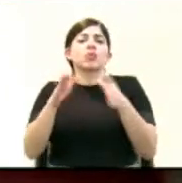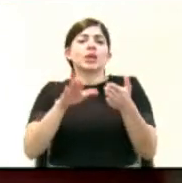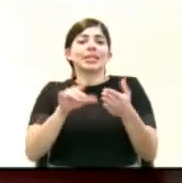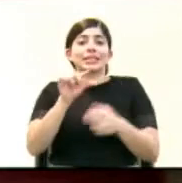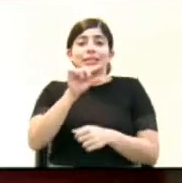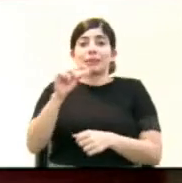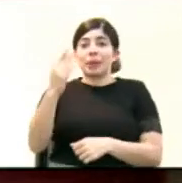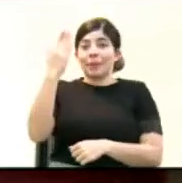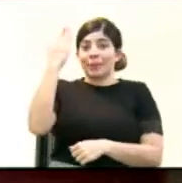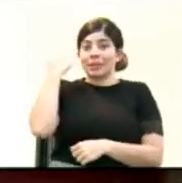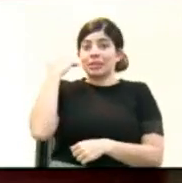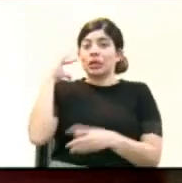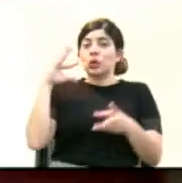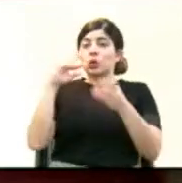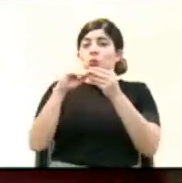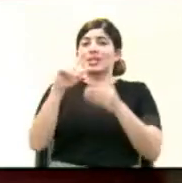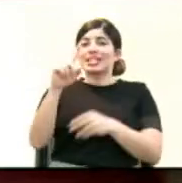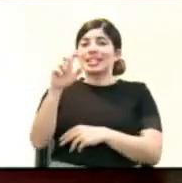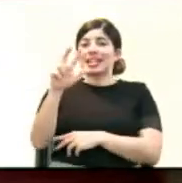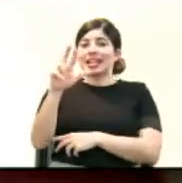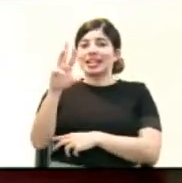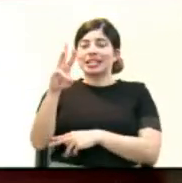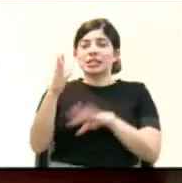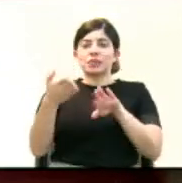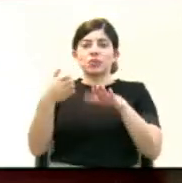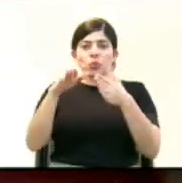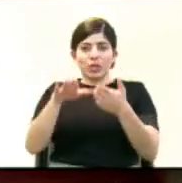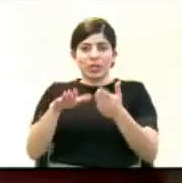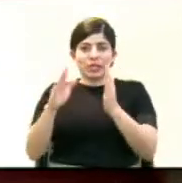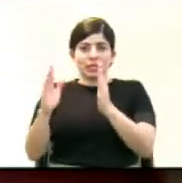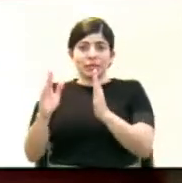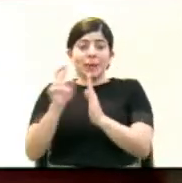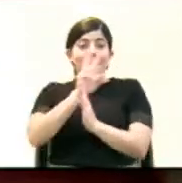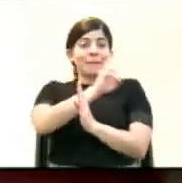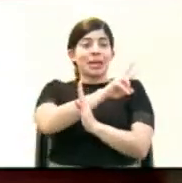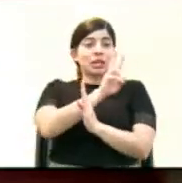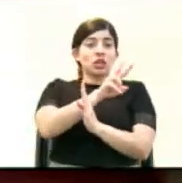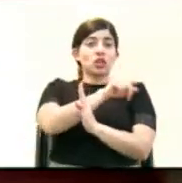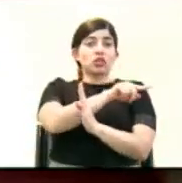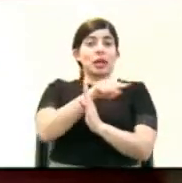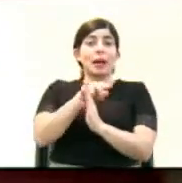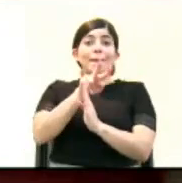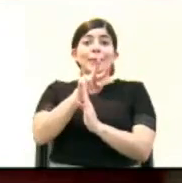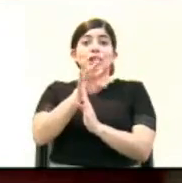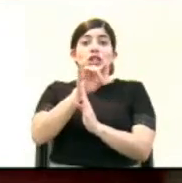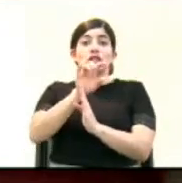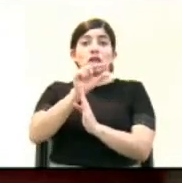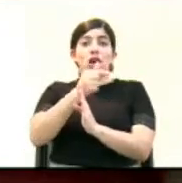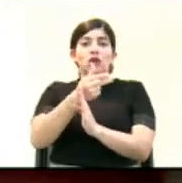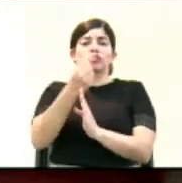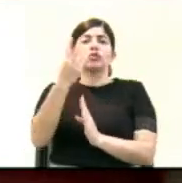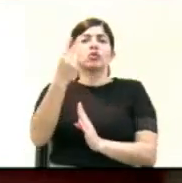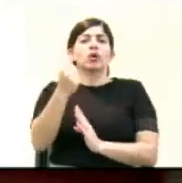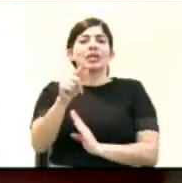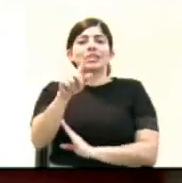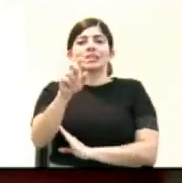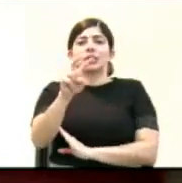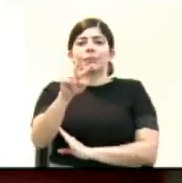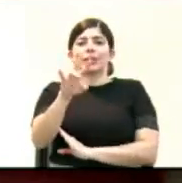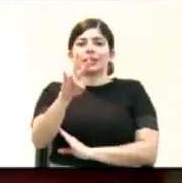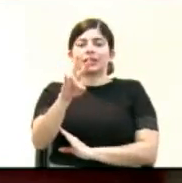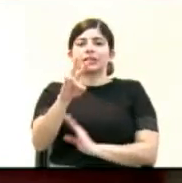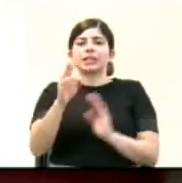la semana pasada sumó 136 decesos, mientras que del 22 al 28 de agosto se contabilizaron